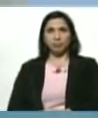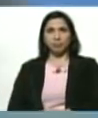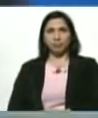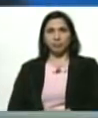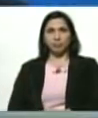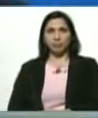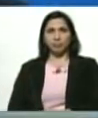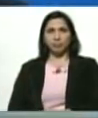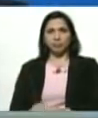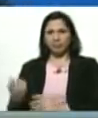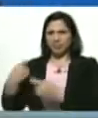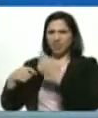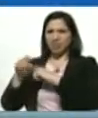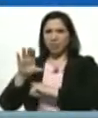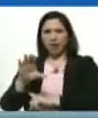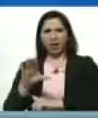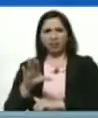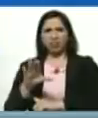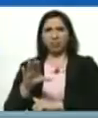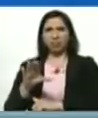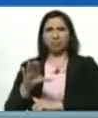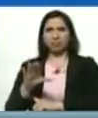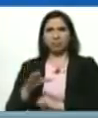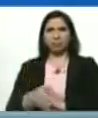de patria ha vendido